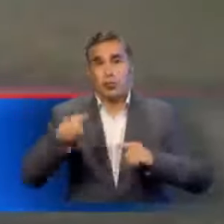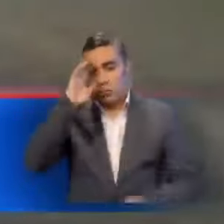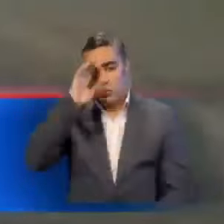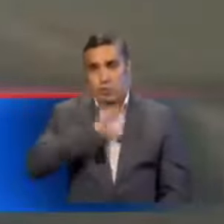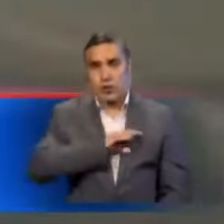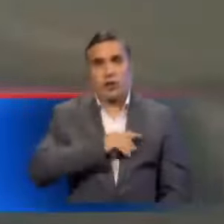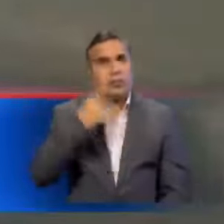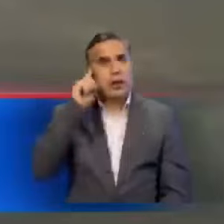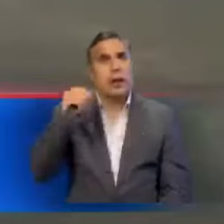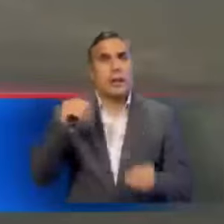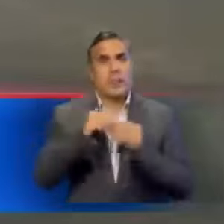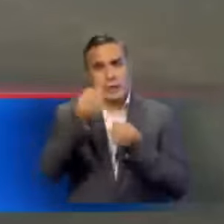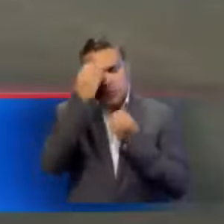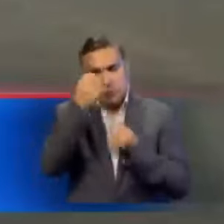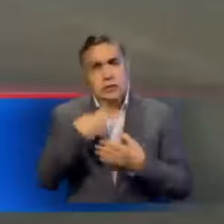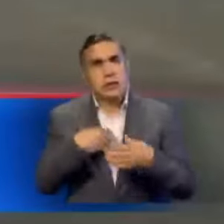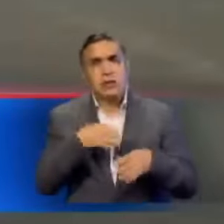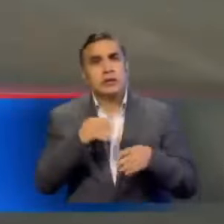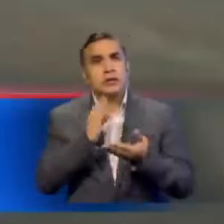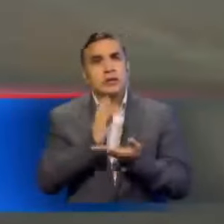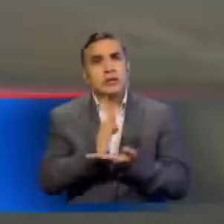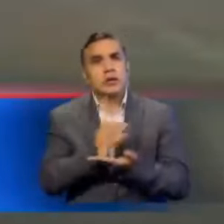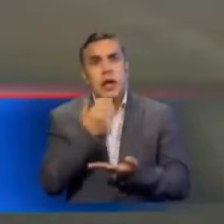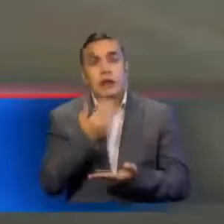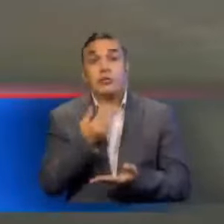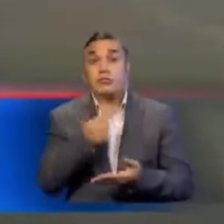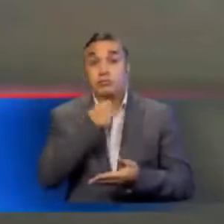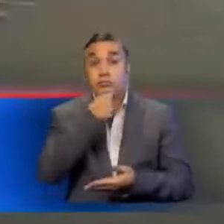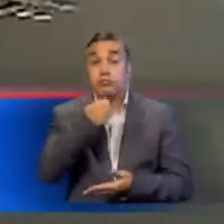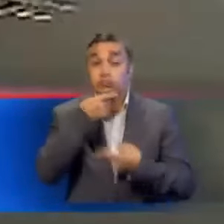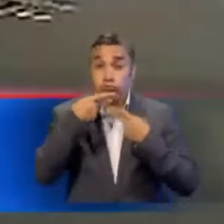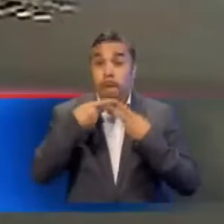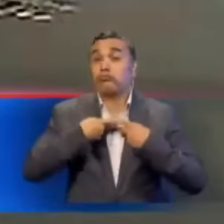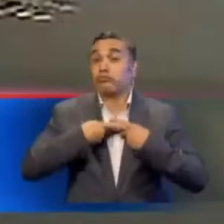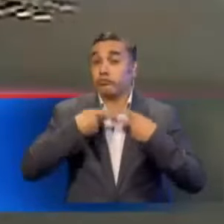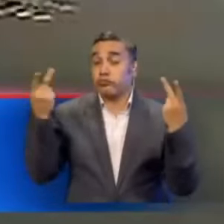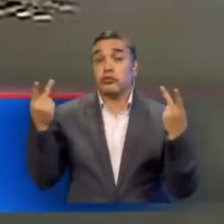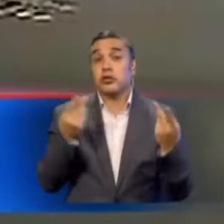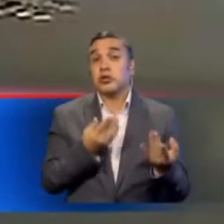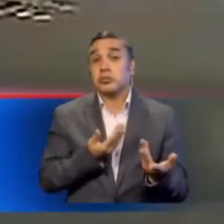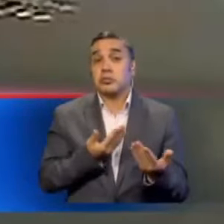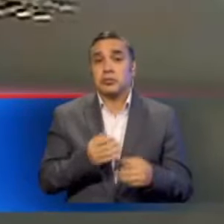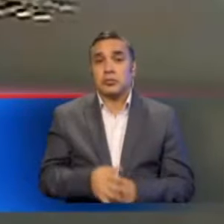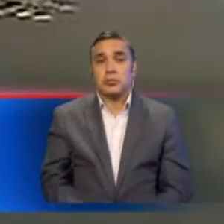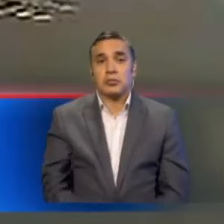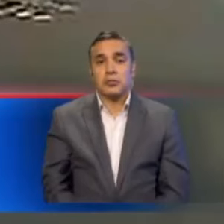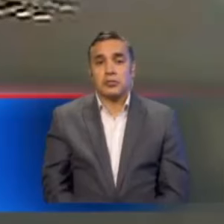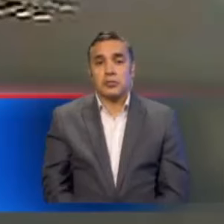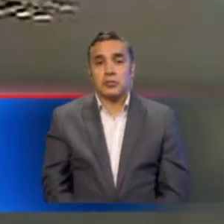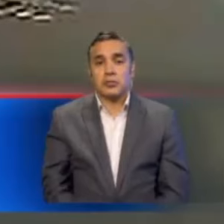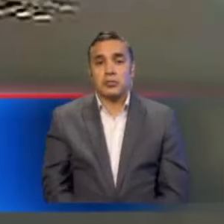policía para que nos dé una versión. Se tenía prevista una rueda de prensa para conocer detalles de